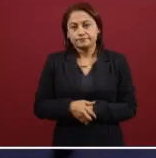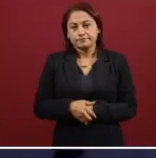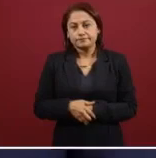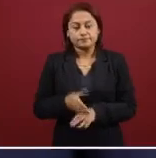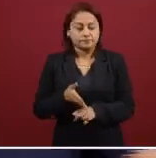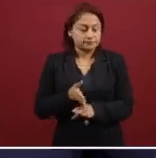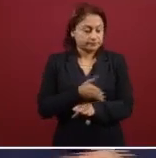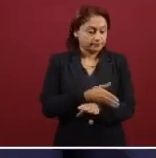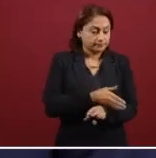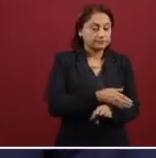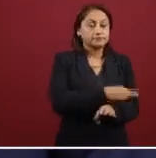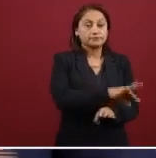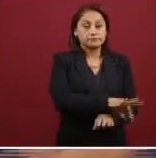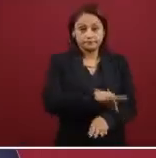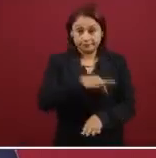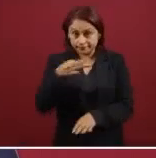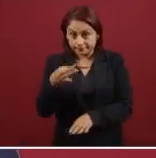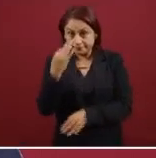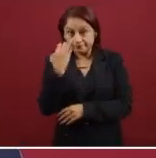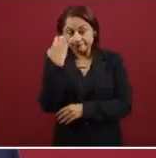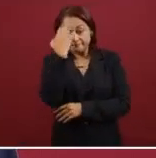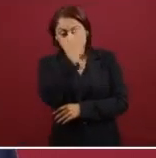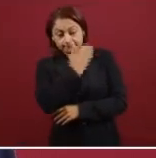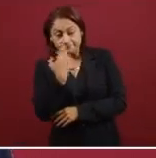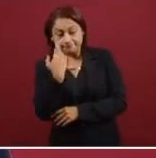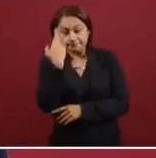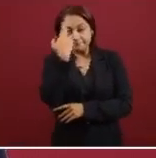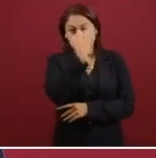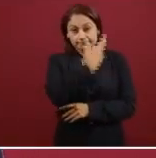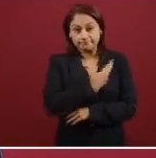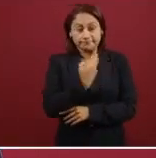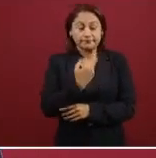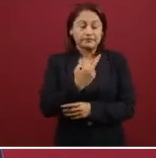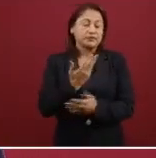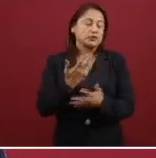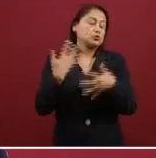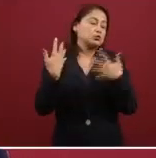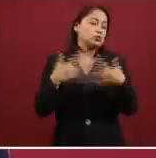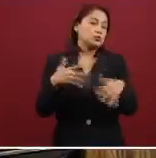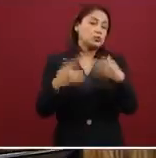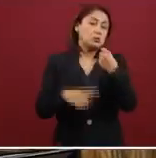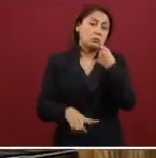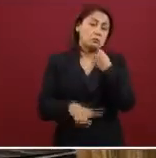caso, se nos va a generar un problema muy grave.